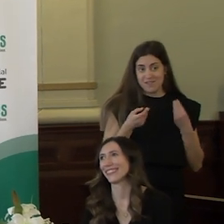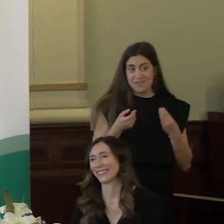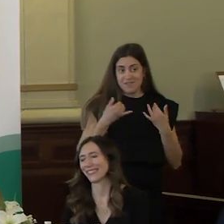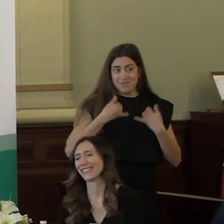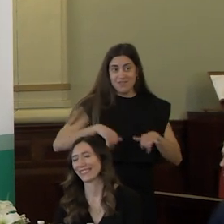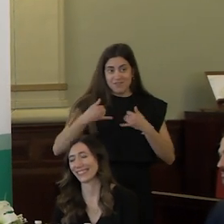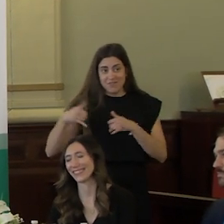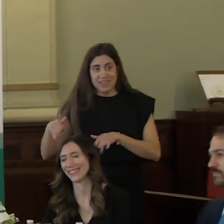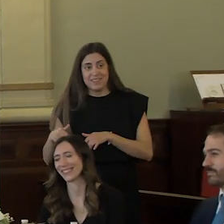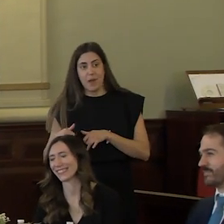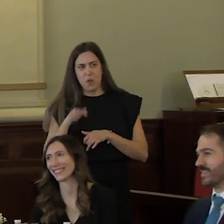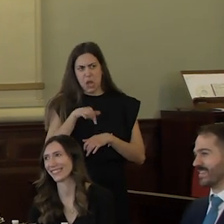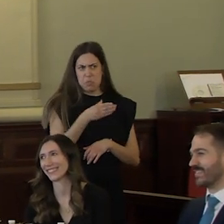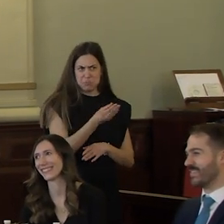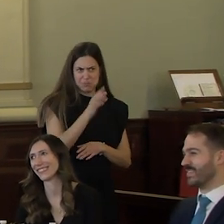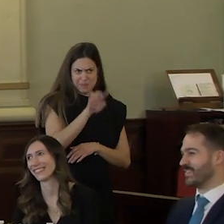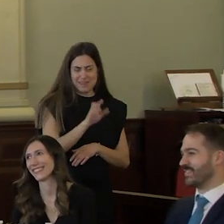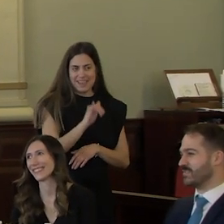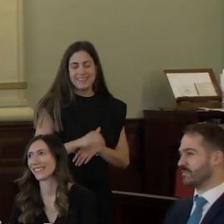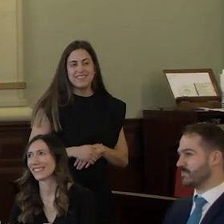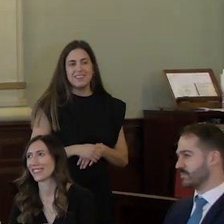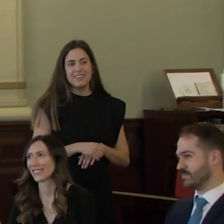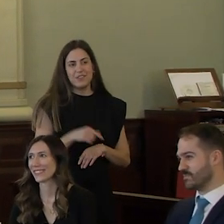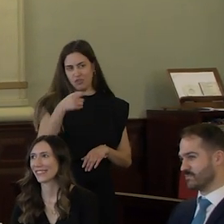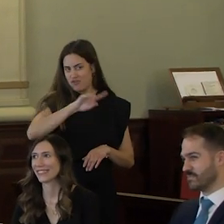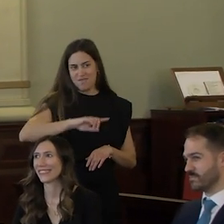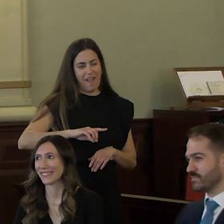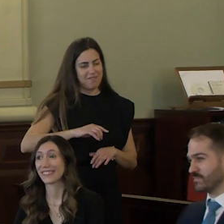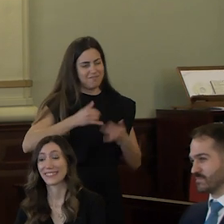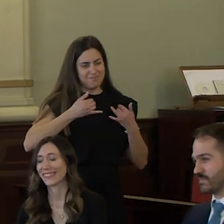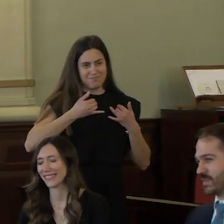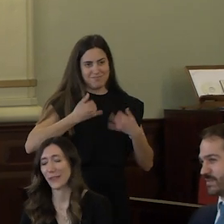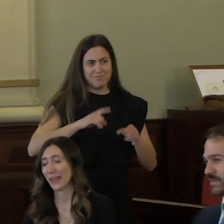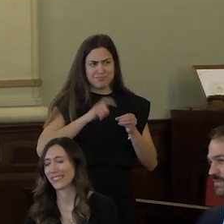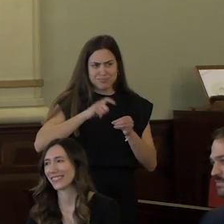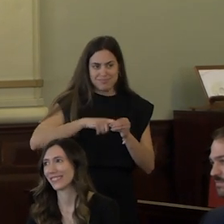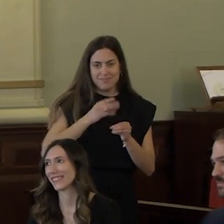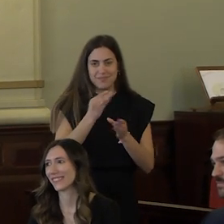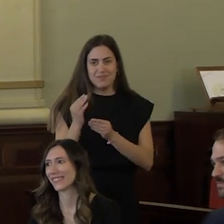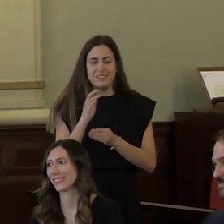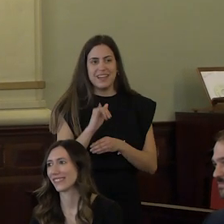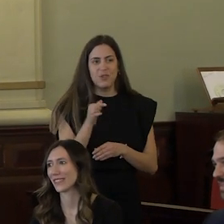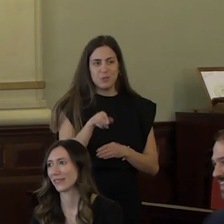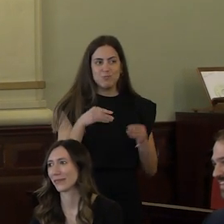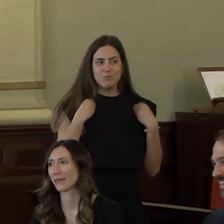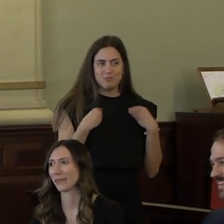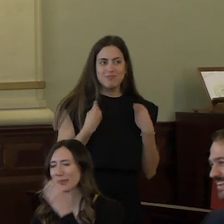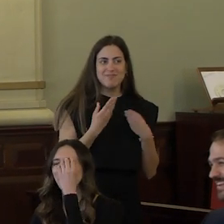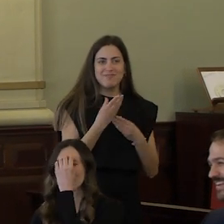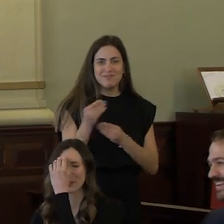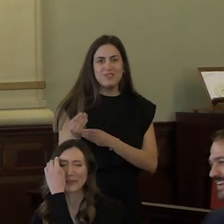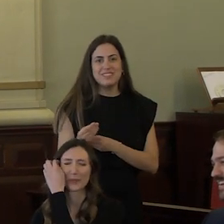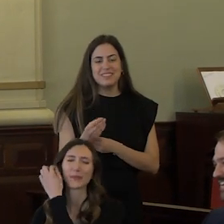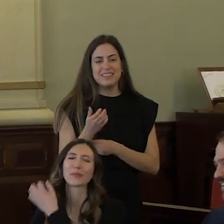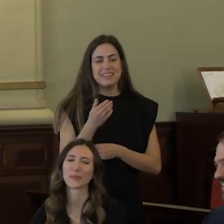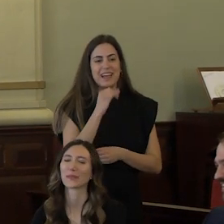aquí hay mucha también, ¿eh? O sea, que no vayas a pensar, lo único que nos falta es el mar, pero quitado eso, lo vas a pasar muy bien y si no, que te